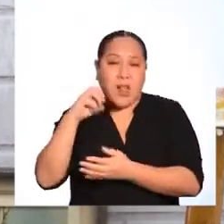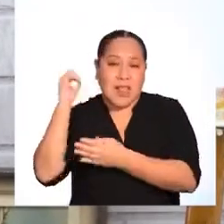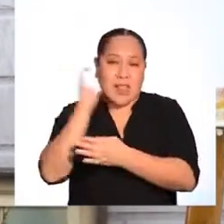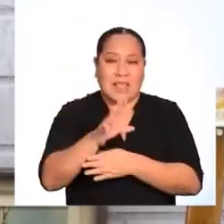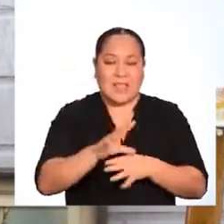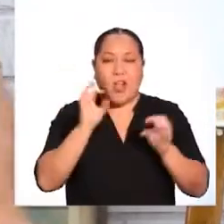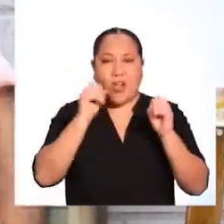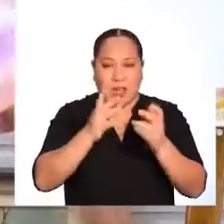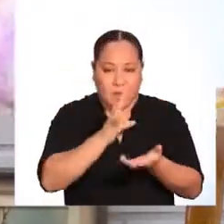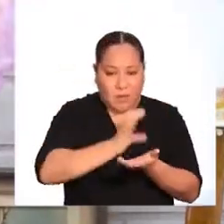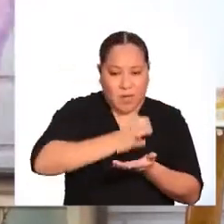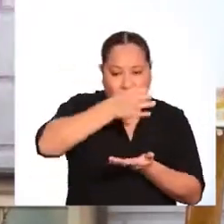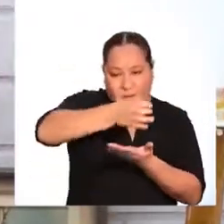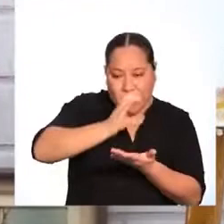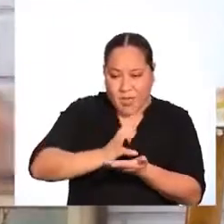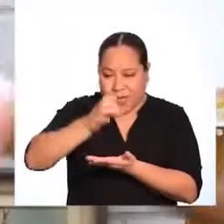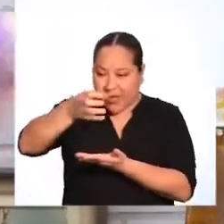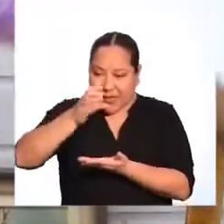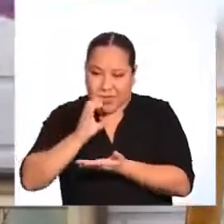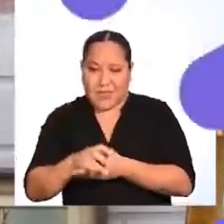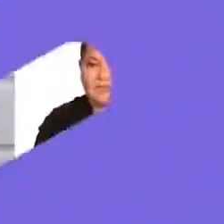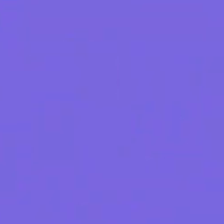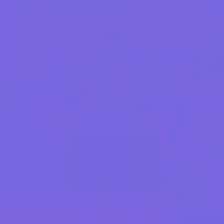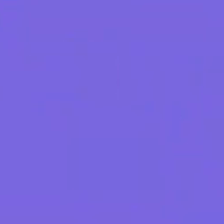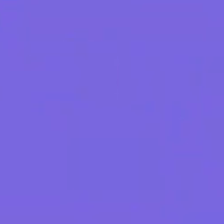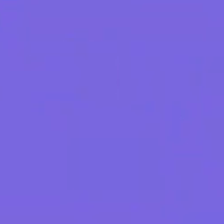bien por las botellas